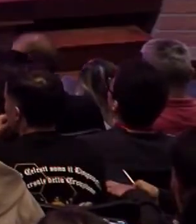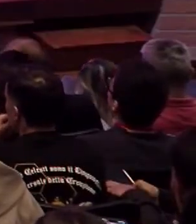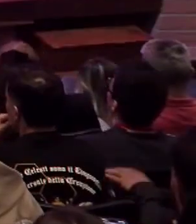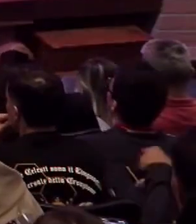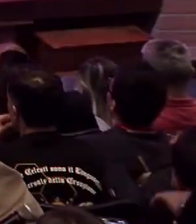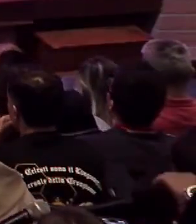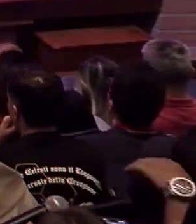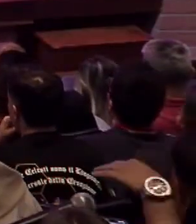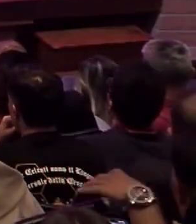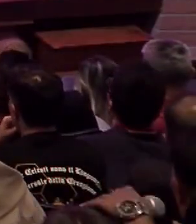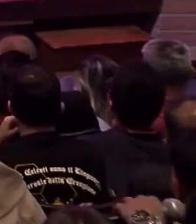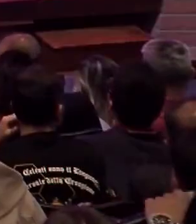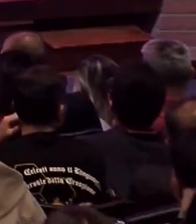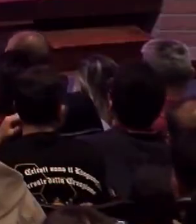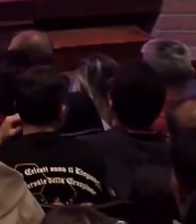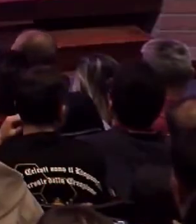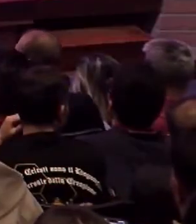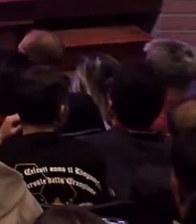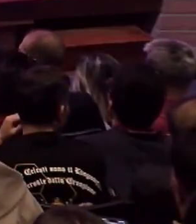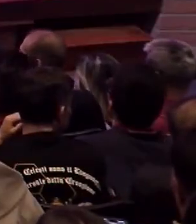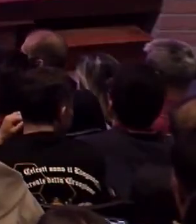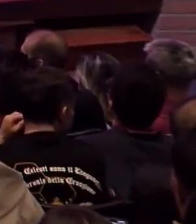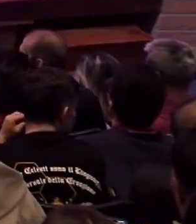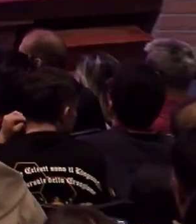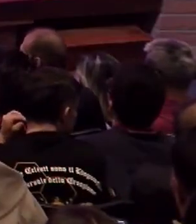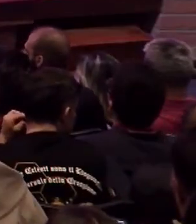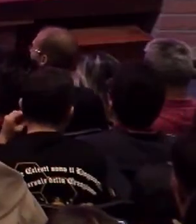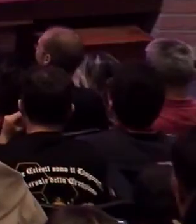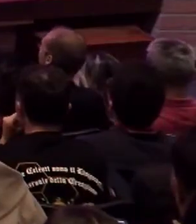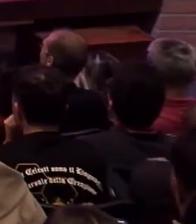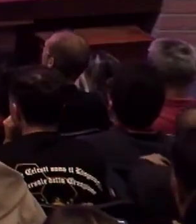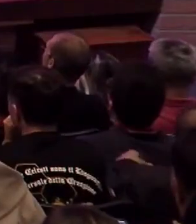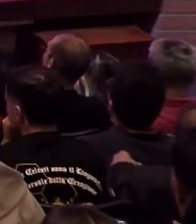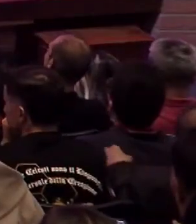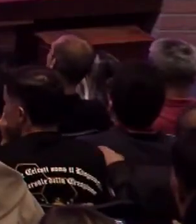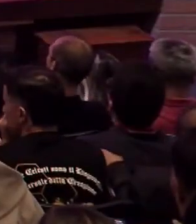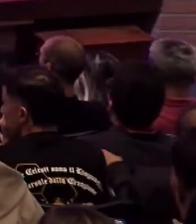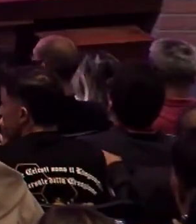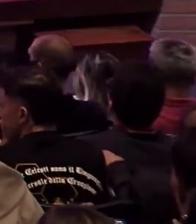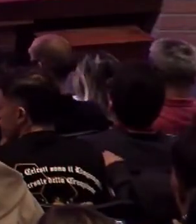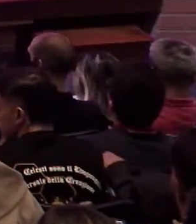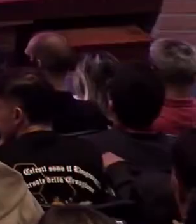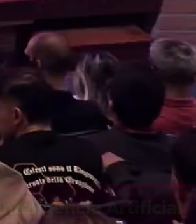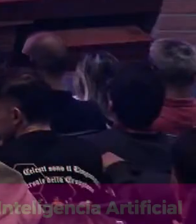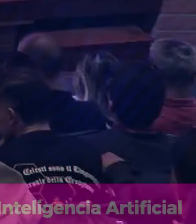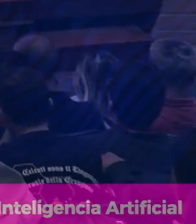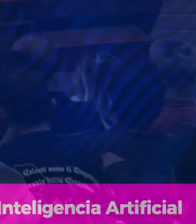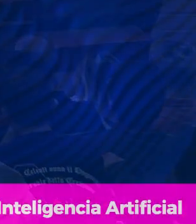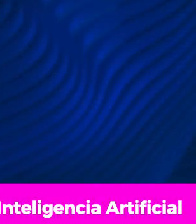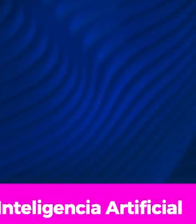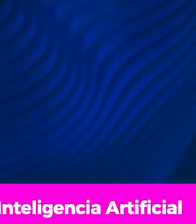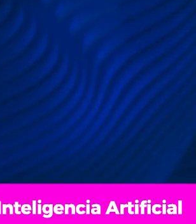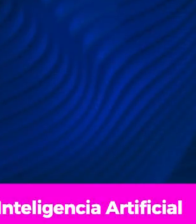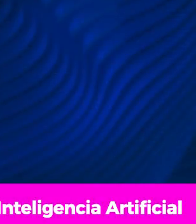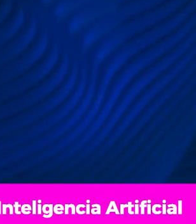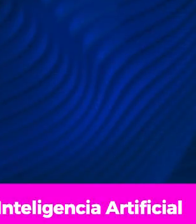Bueno, no, muchísimas gracias a Daniel por este espacio, por contarnos un poquito más de las inteligencias artificiales, cómo estamos como progresando en ese sentido.